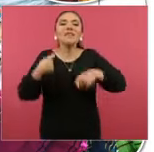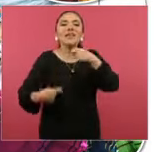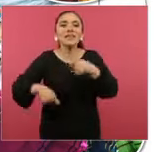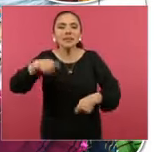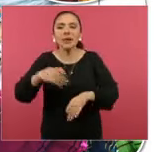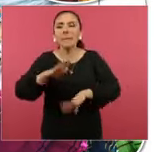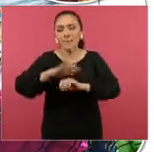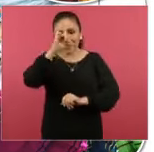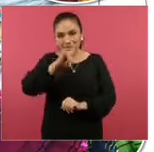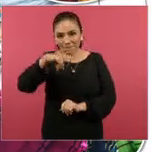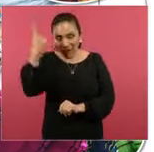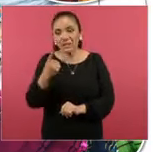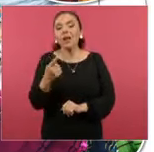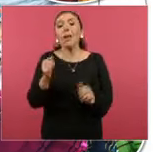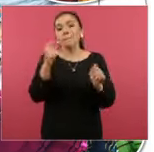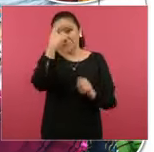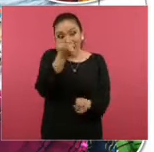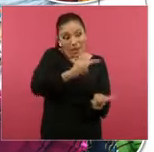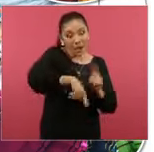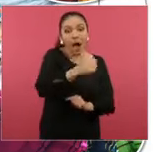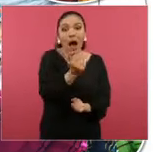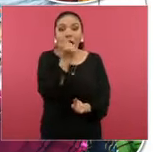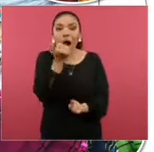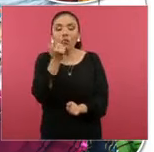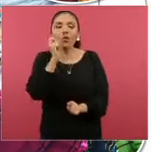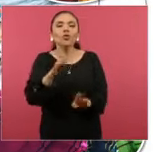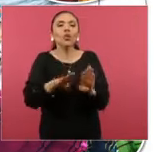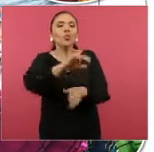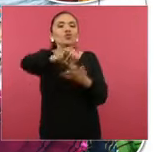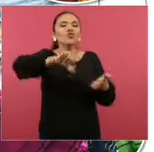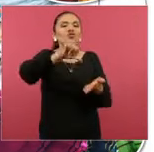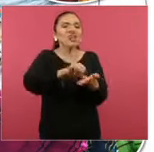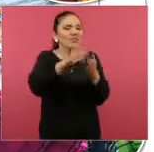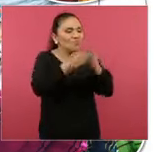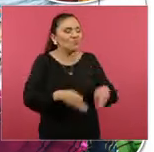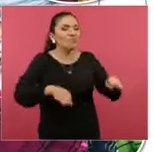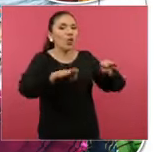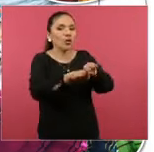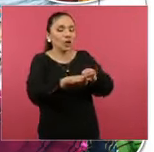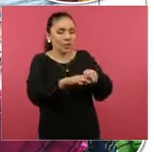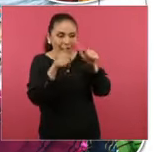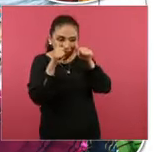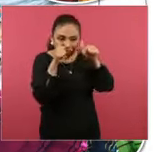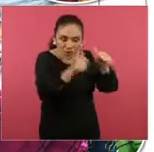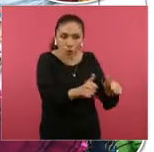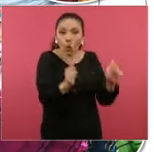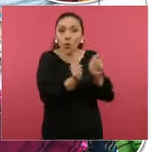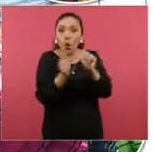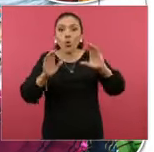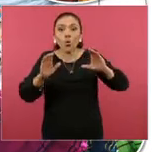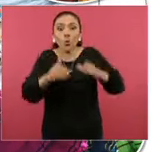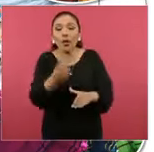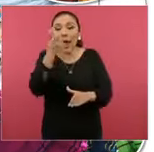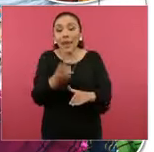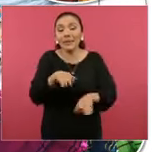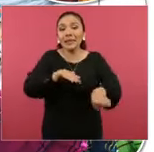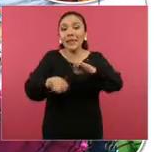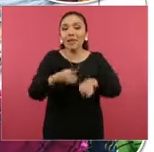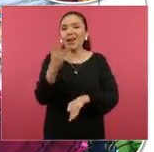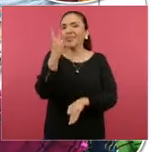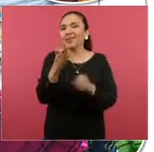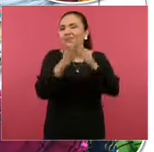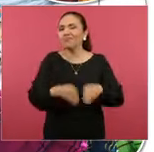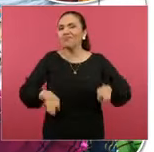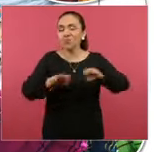manera fácil, ágil, donde el alumno va a ser el centro de atención, la comunidad, y donde lo vamos a trabajar en 3 aspectos